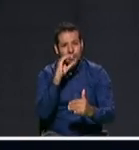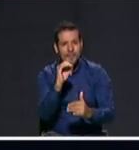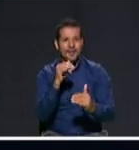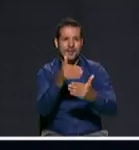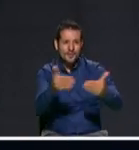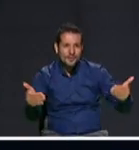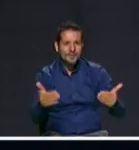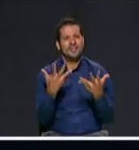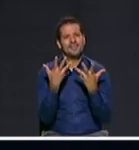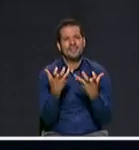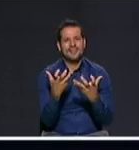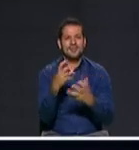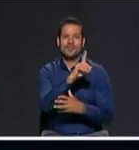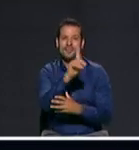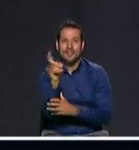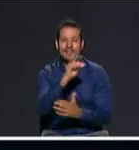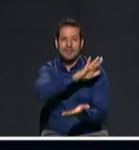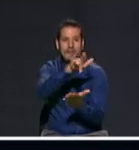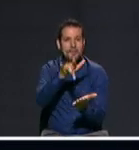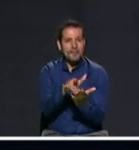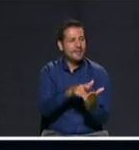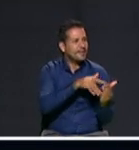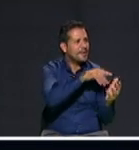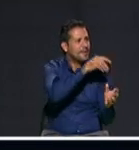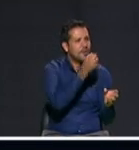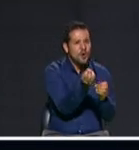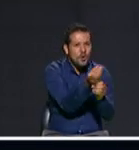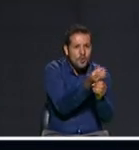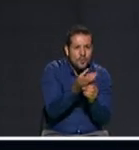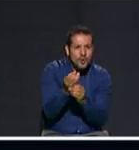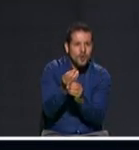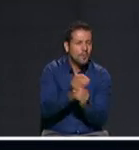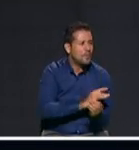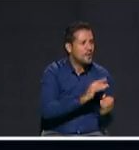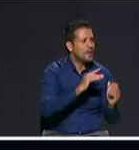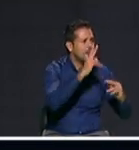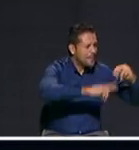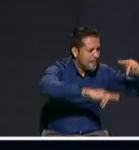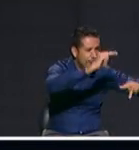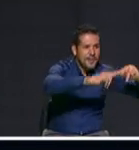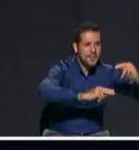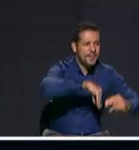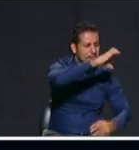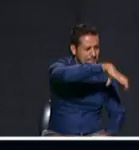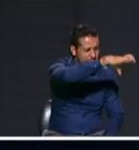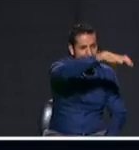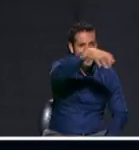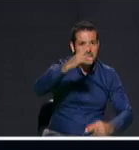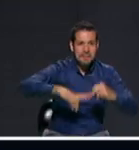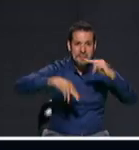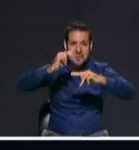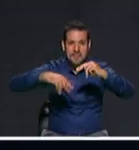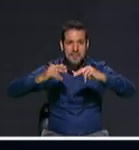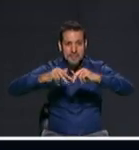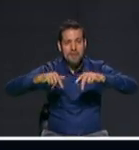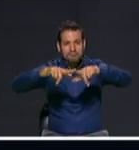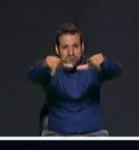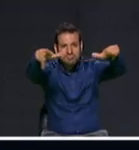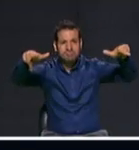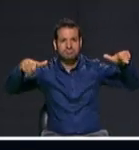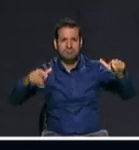16 grandes parques uno en cada comuna de medellín por lo menos cuatro manzanas ese es el gran objetivo y ahí